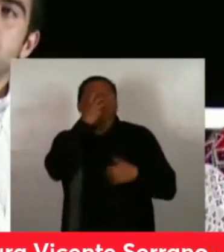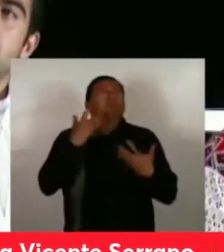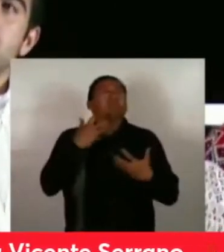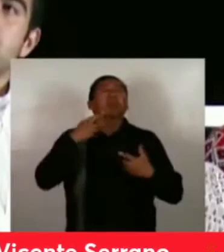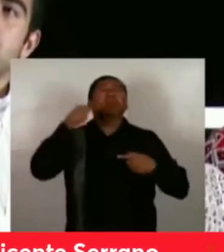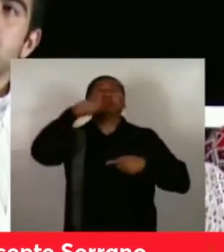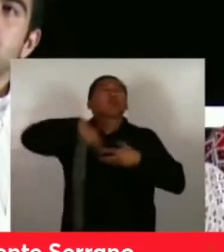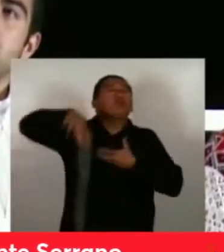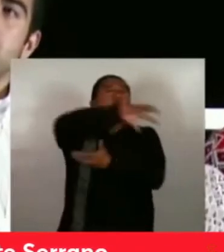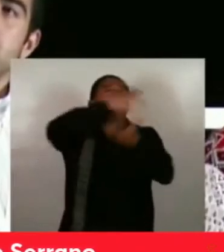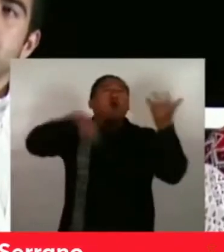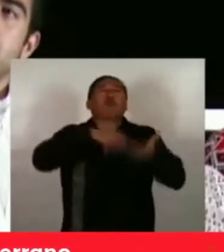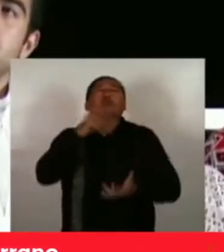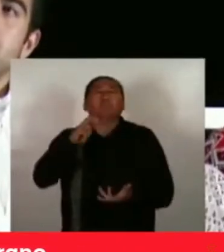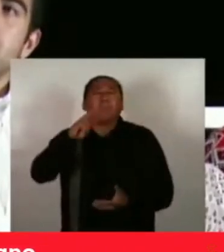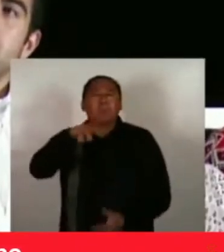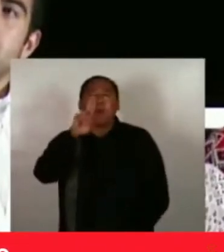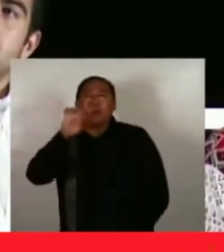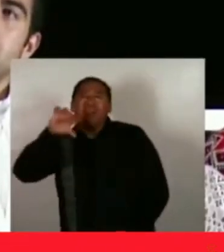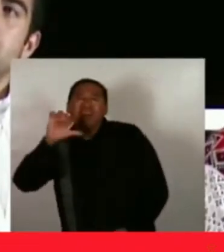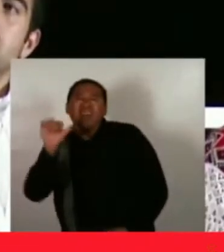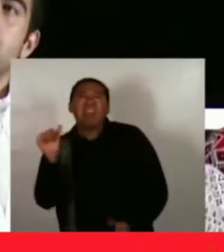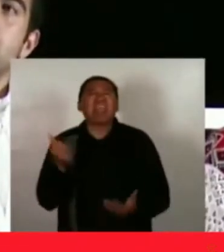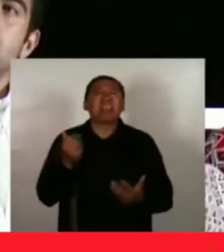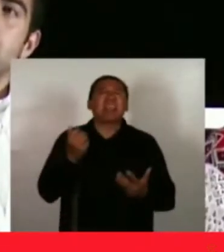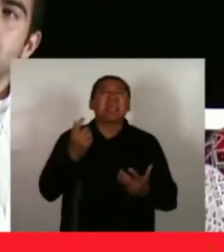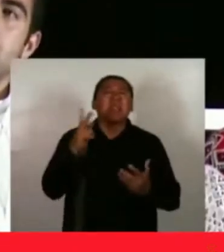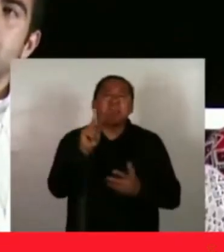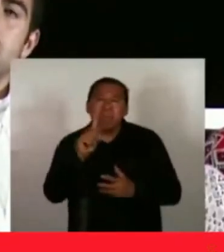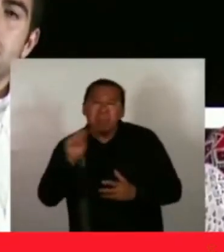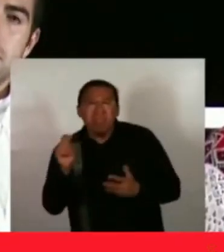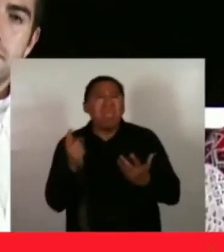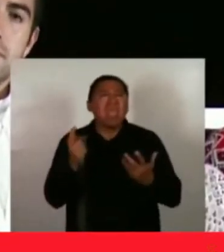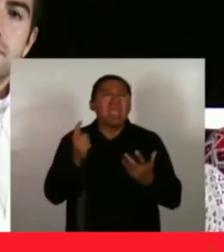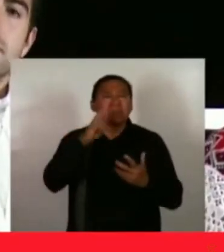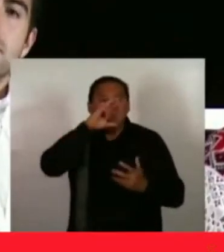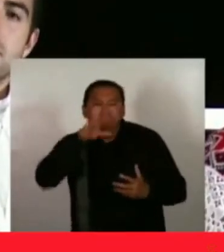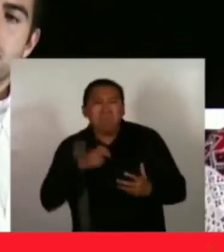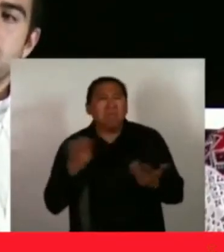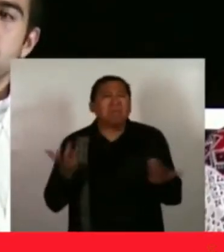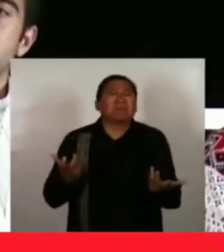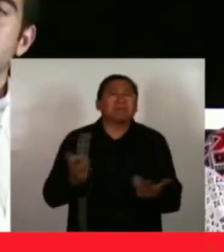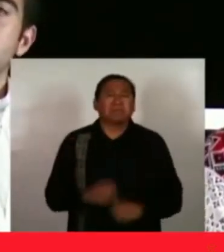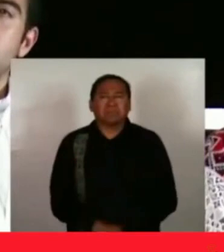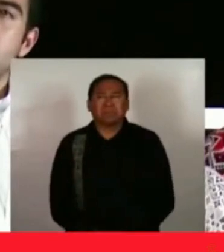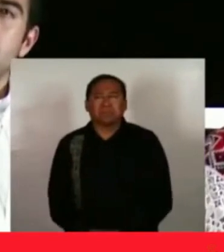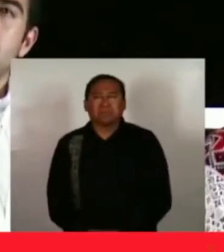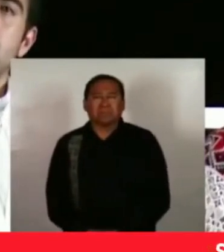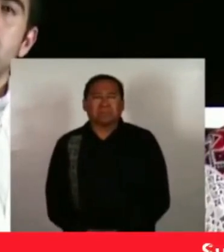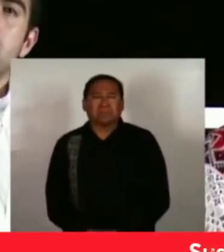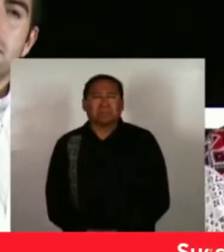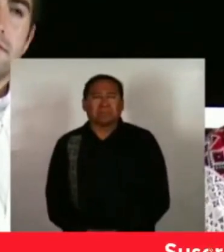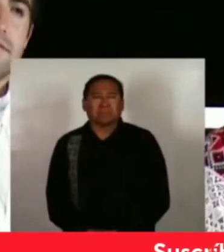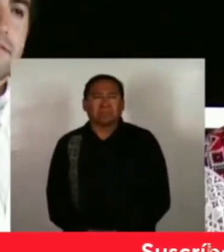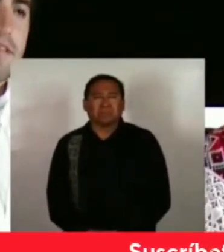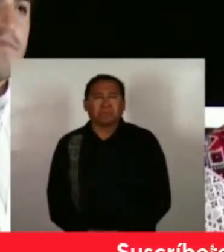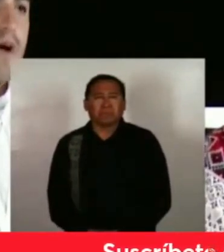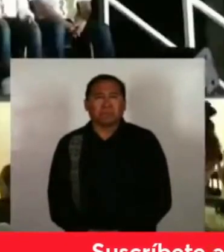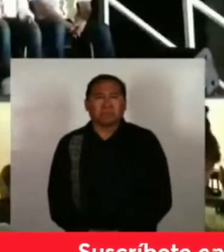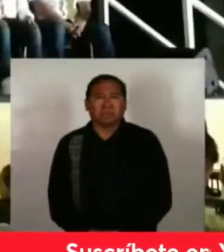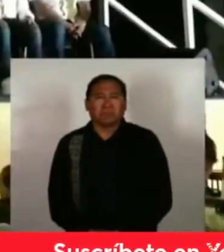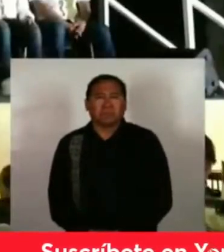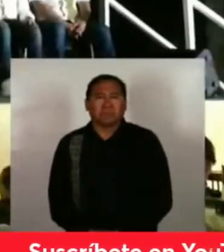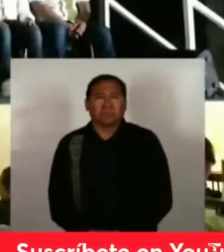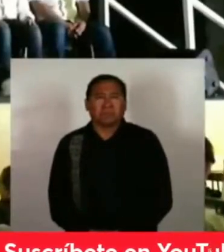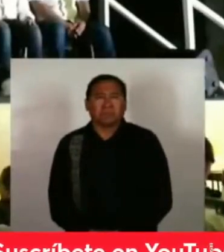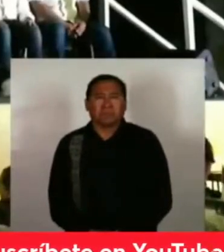que somos de Morena, del Partido del Trabajo, del Partido Verde. ¡Morena! ¡Morena!